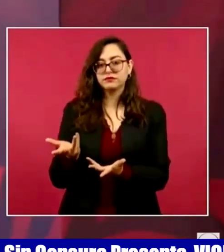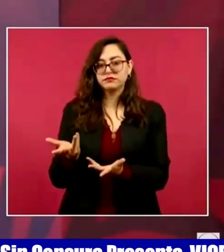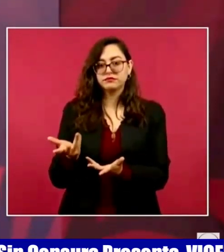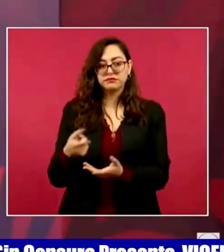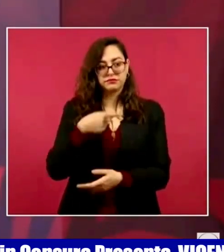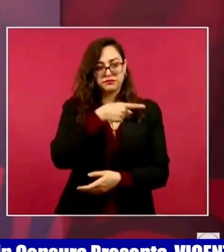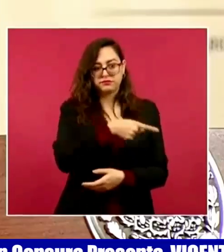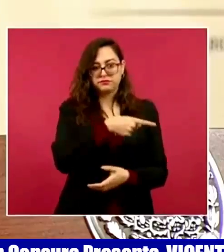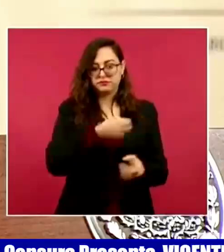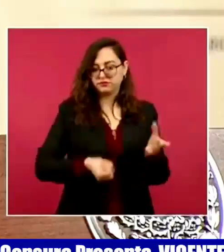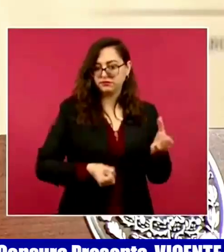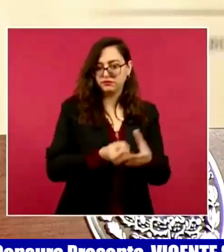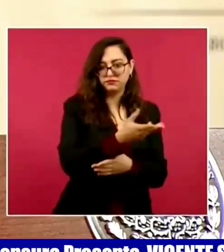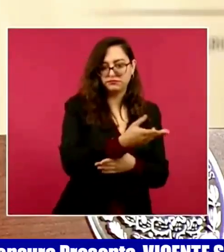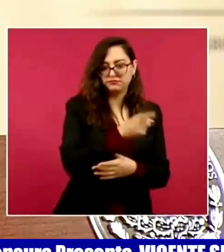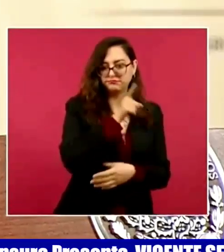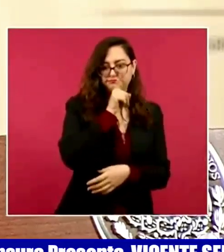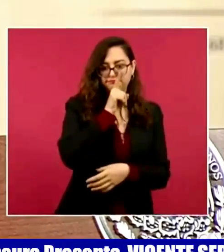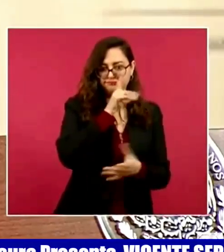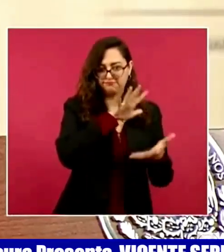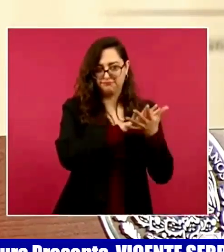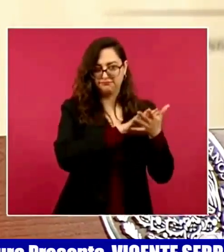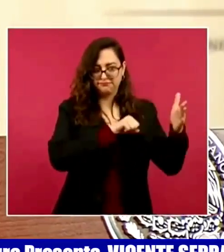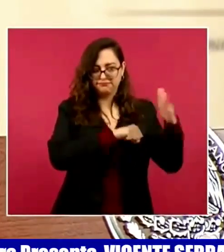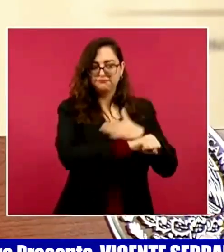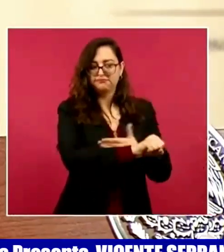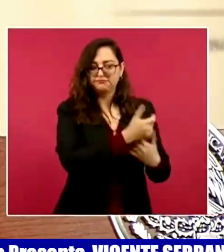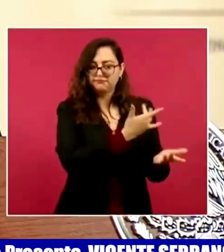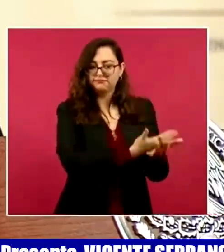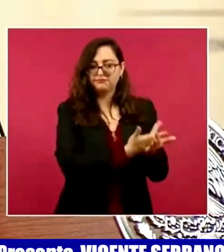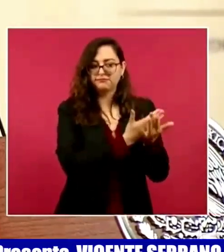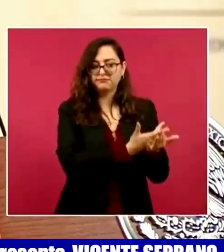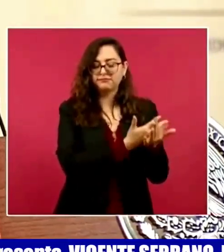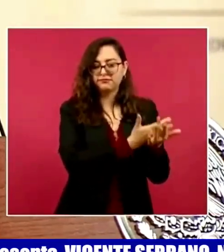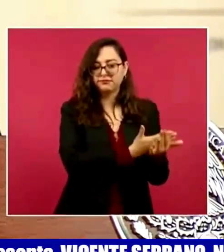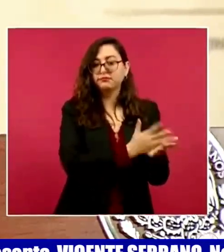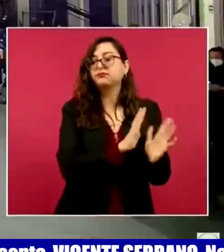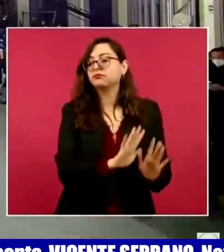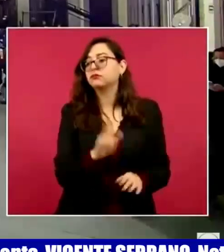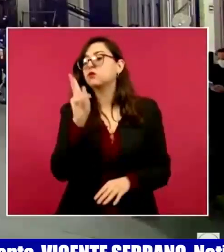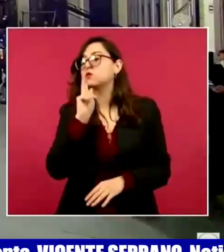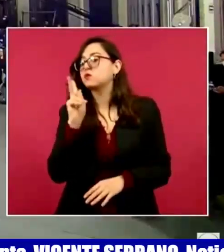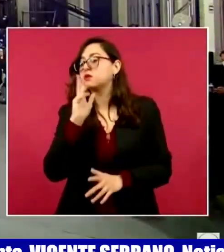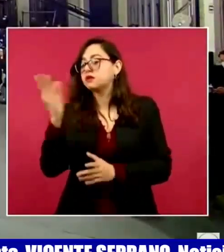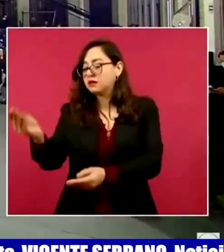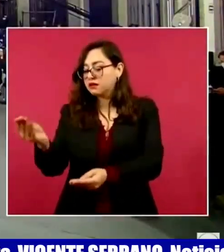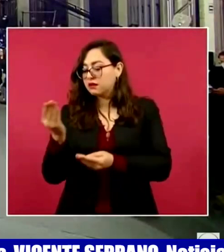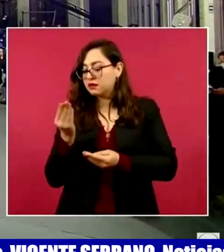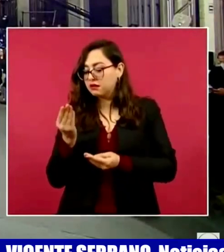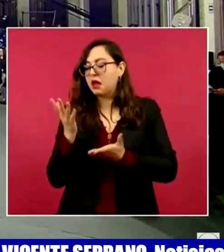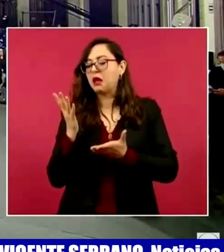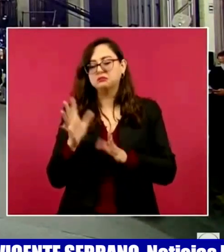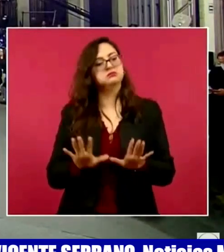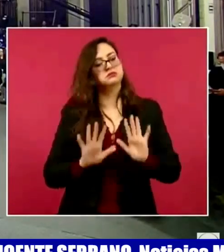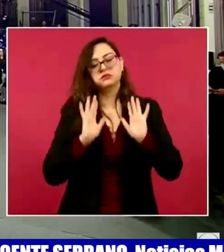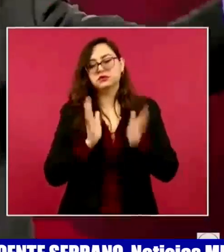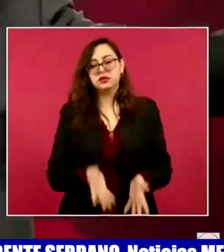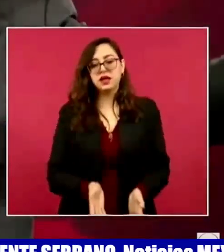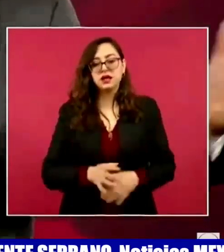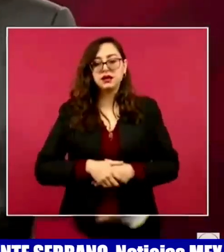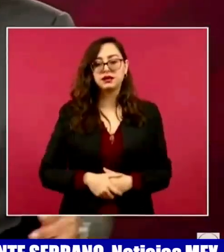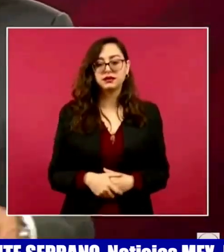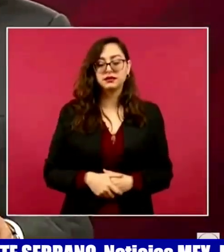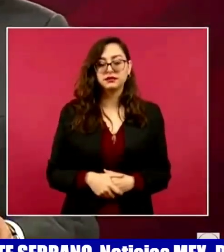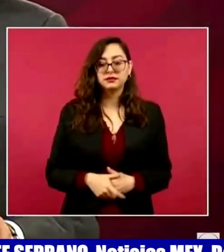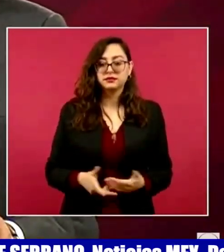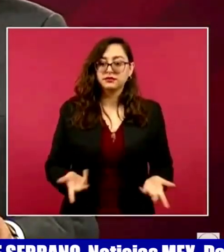y se demuestra que sí debe de quedar detenida la persona. Bueno, lo que acaba de suceder en